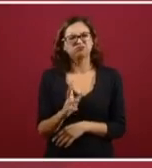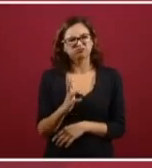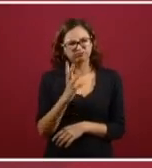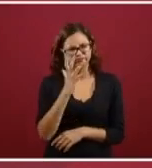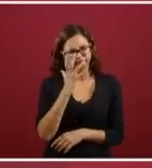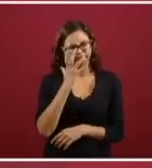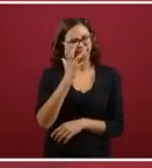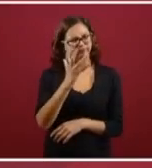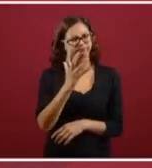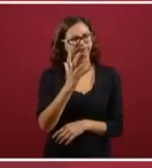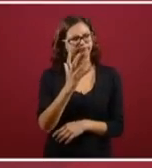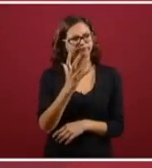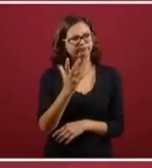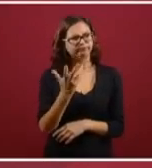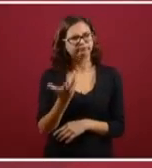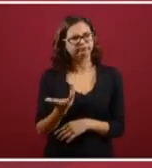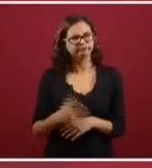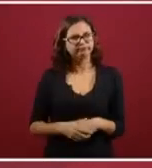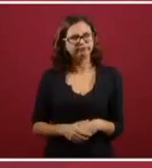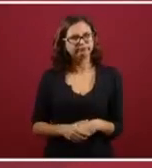postura